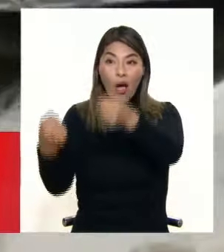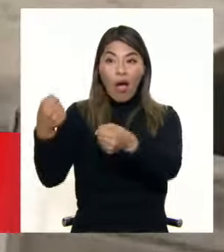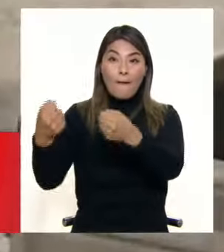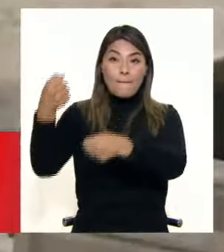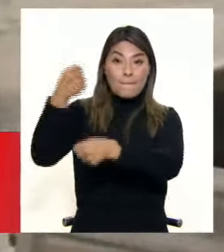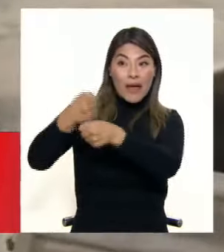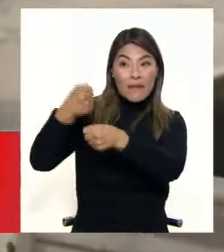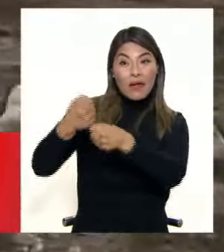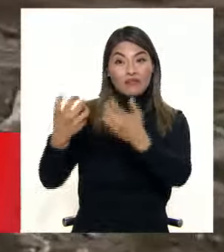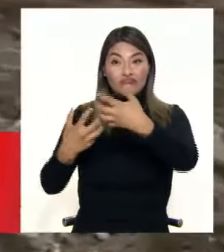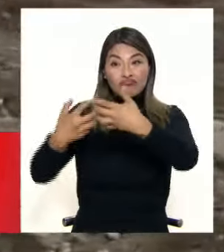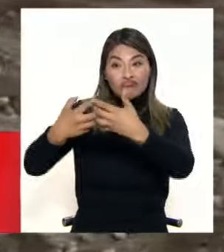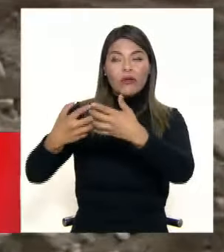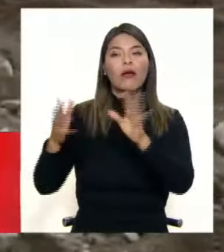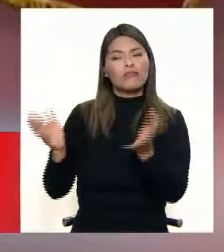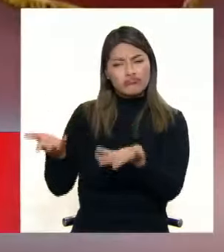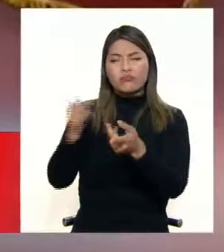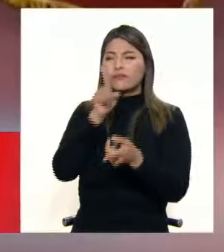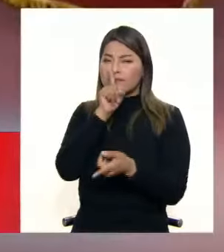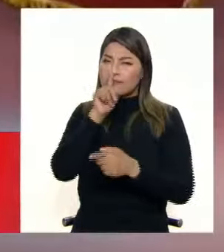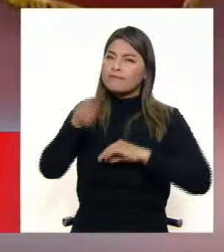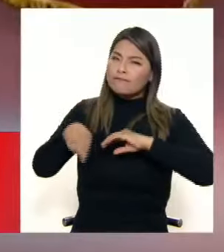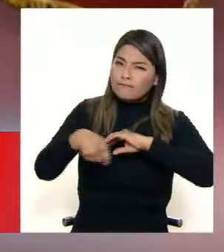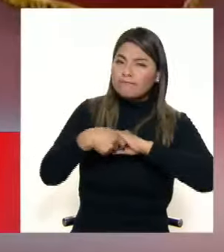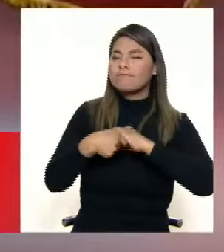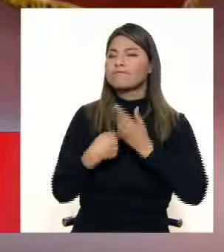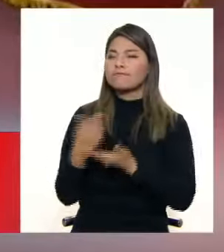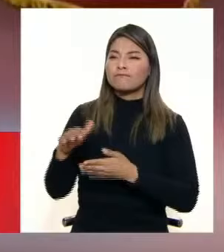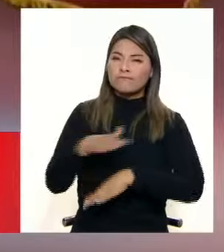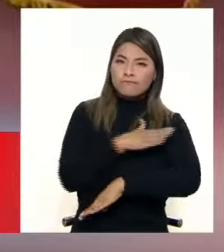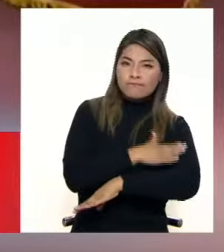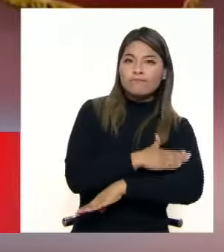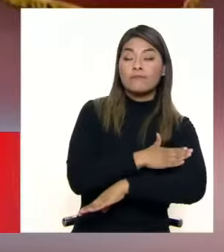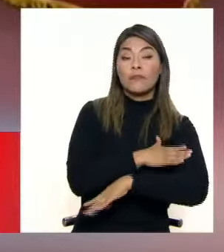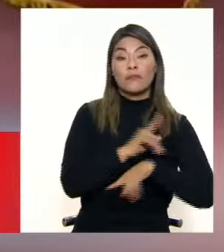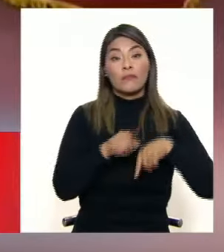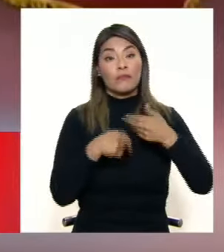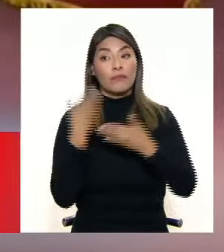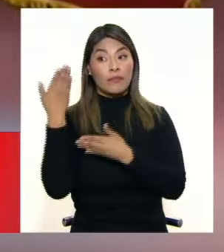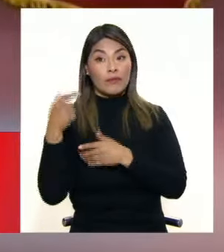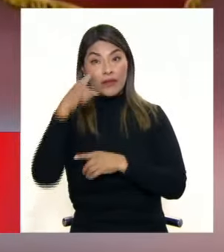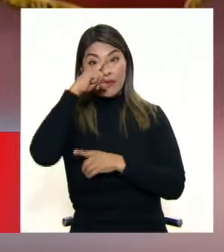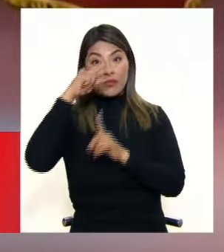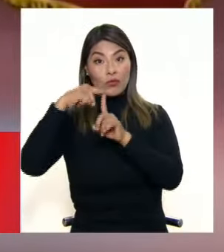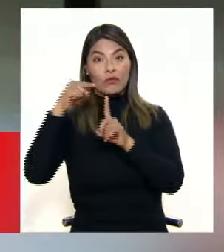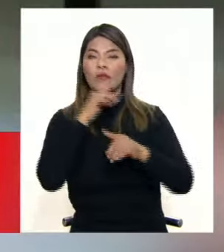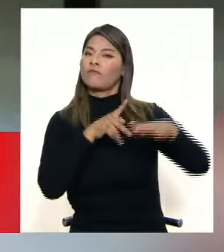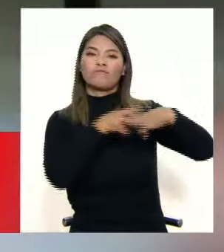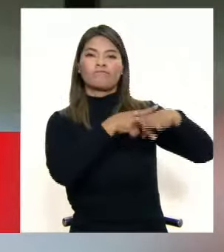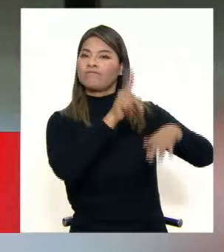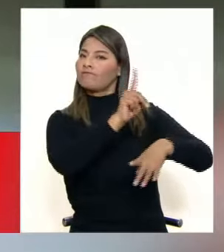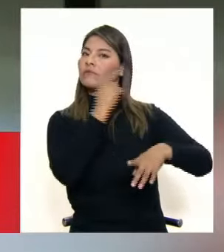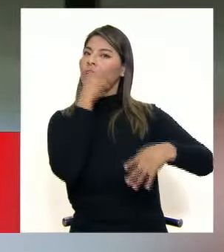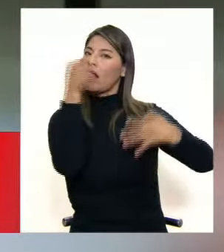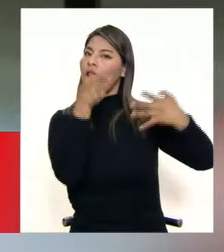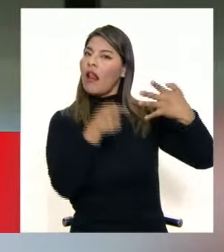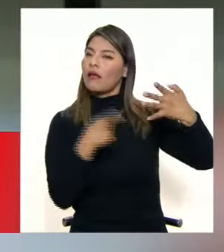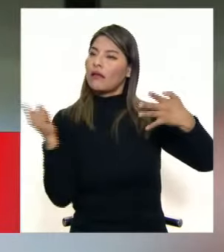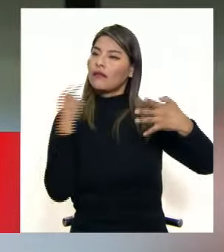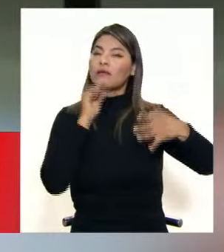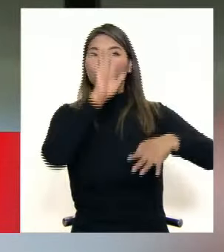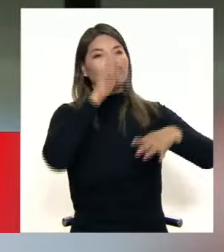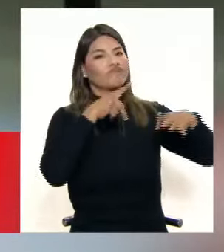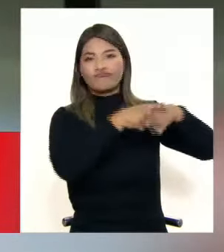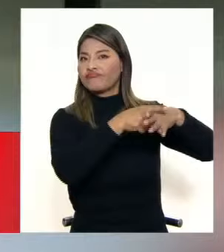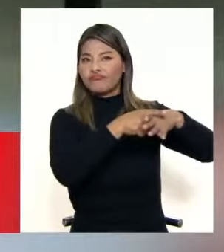En una nueva audiencia del proceso seguido en la sede del penal de Barbadillo, el exmandatario interrumpió al fiscal José Domingo Pérez cuando detallaba los alegatos